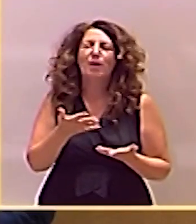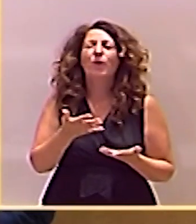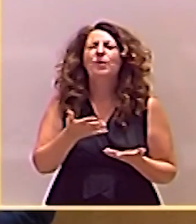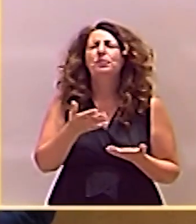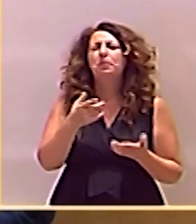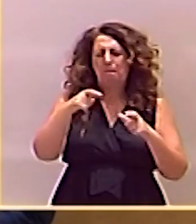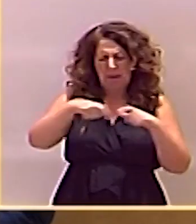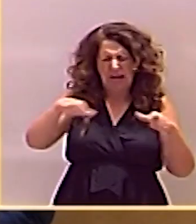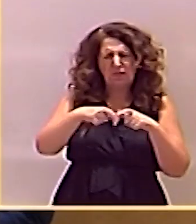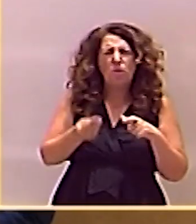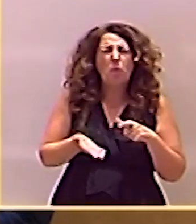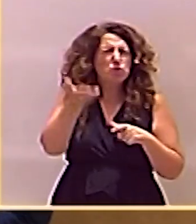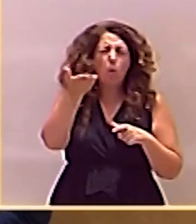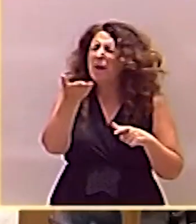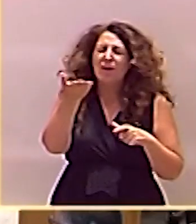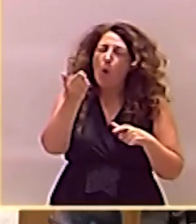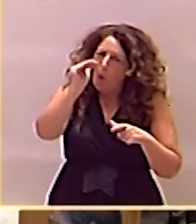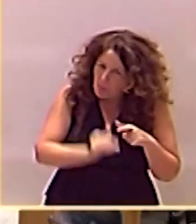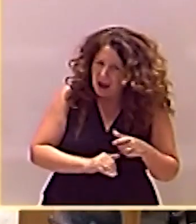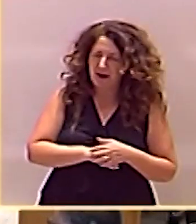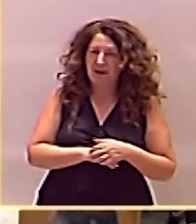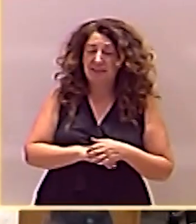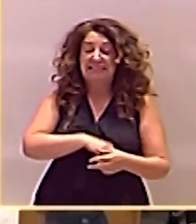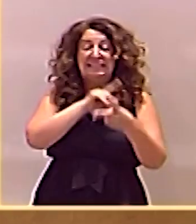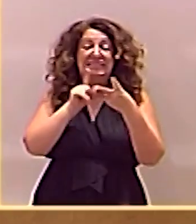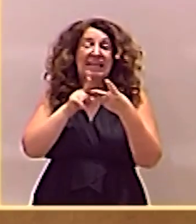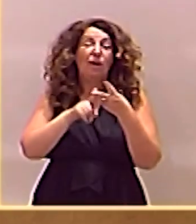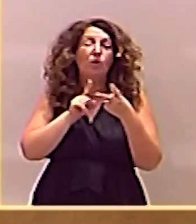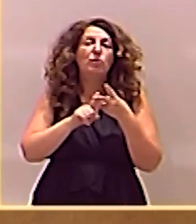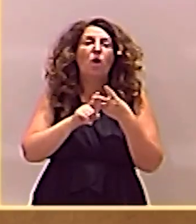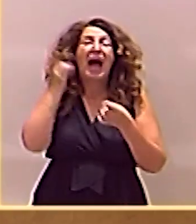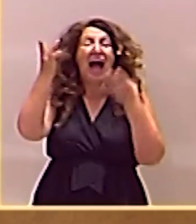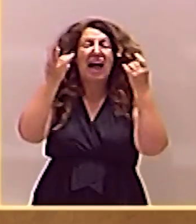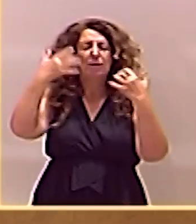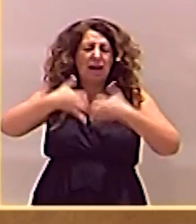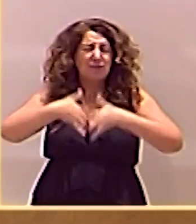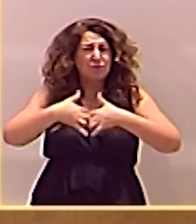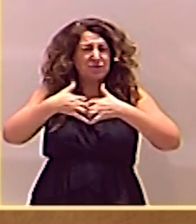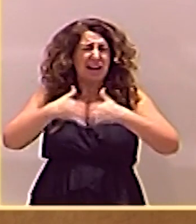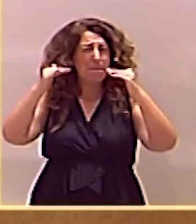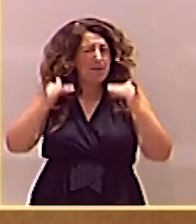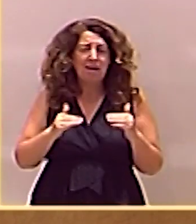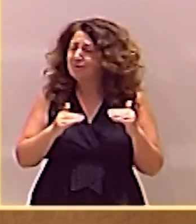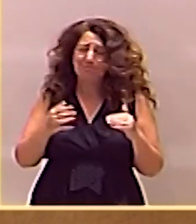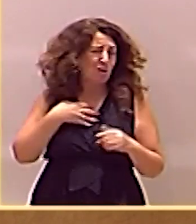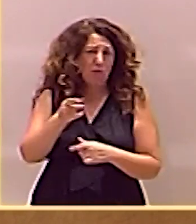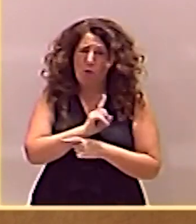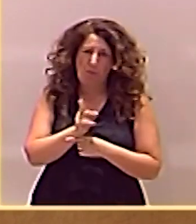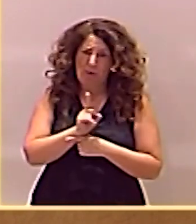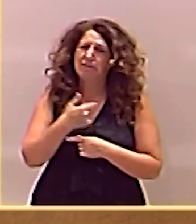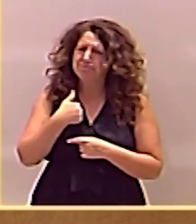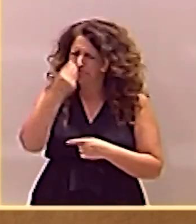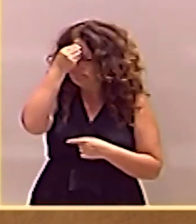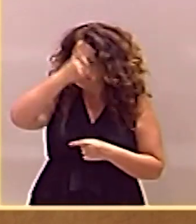o recibo, bájeselo. Segundo, non podemos permitir que a actividade industrial caiga. Eu vengo a falar desesos trabajadores.